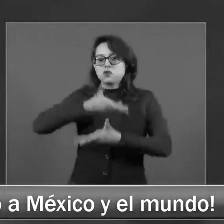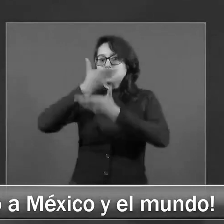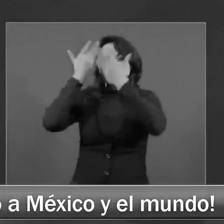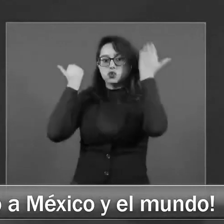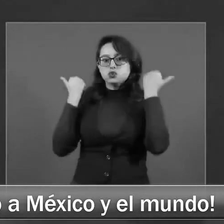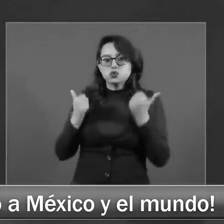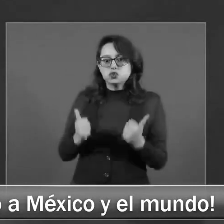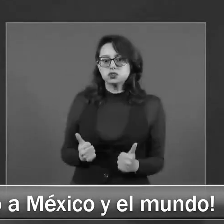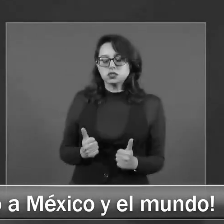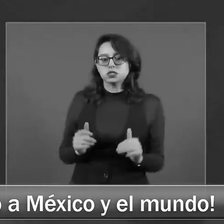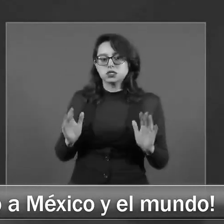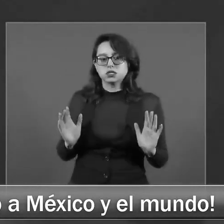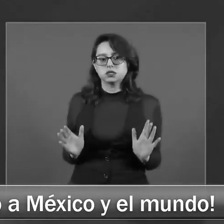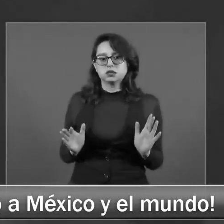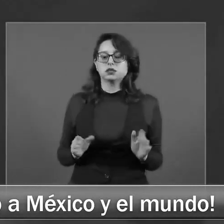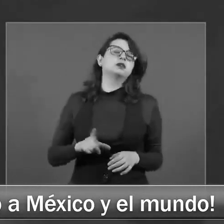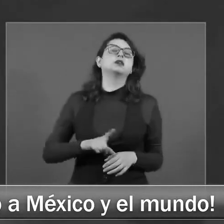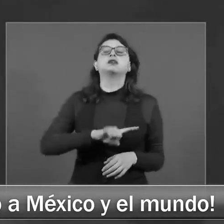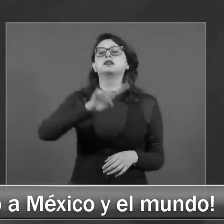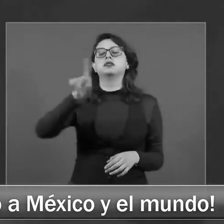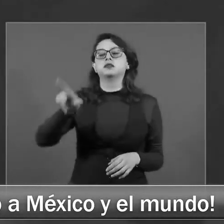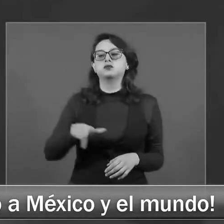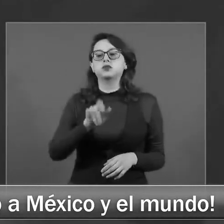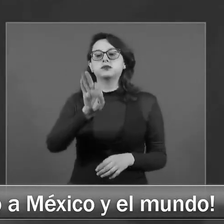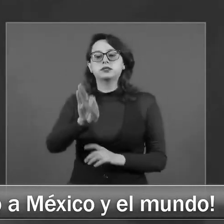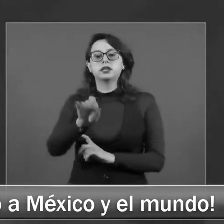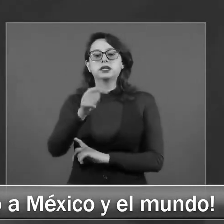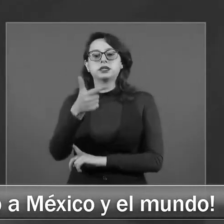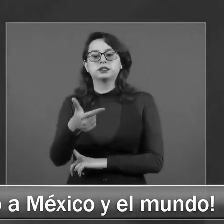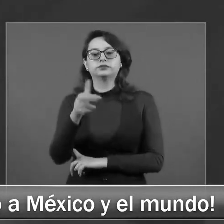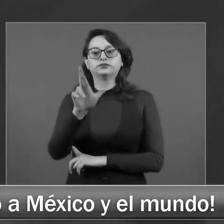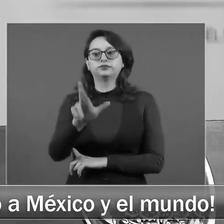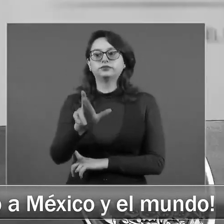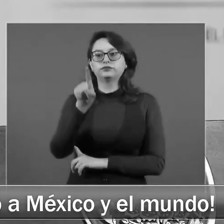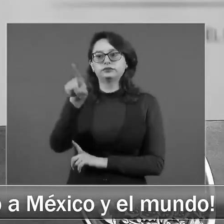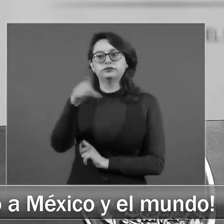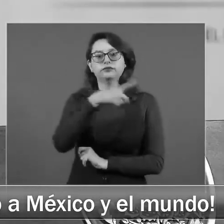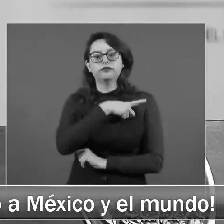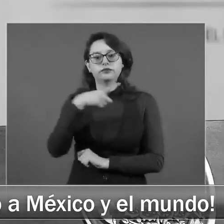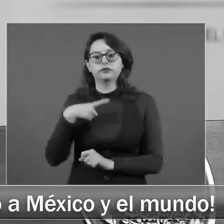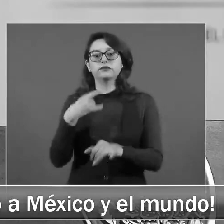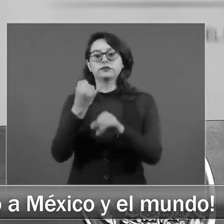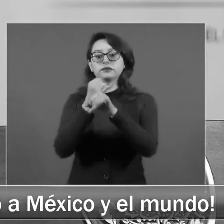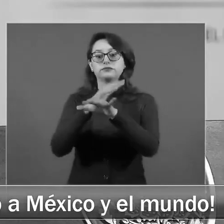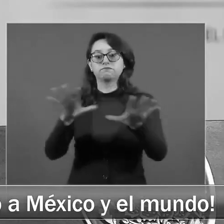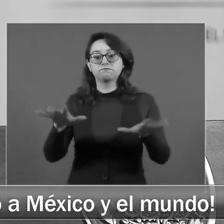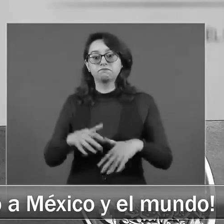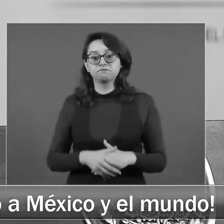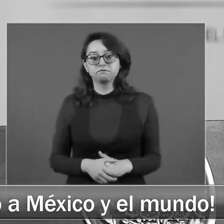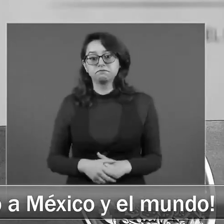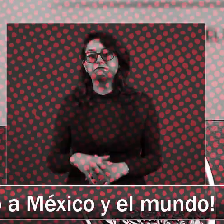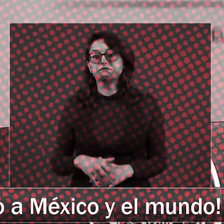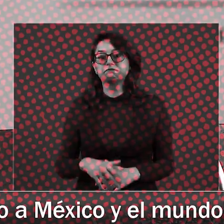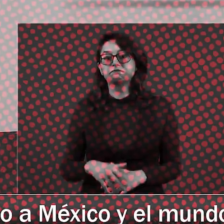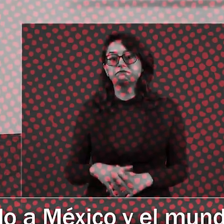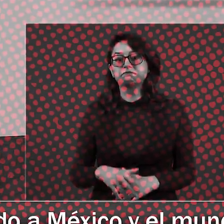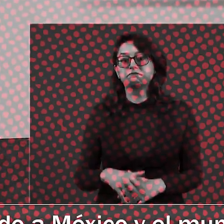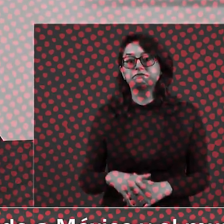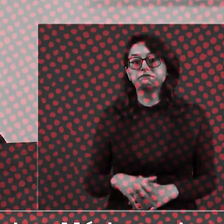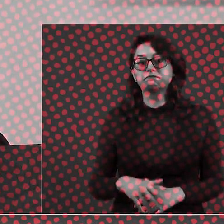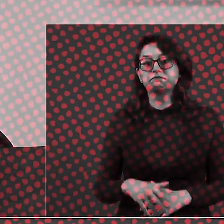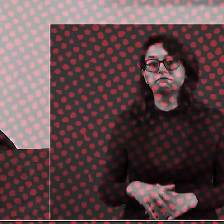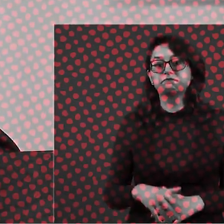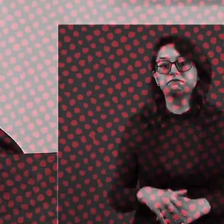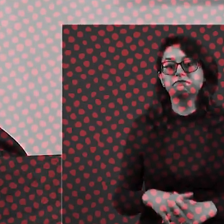iba a informar y yo creo que ya informaron y dieron a conocer que hay dos denuncias en proceso